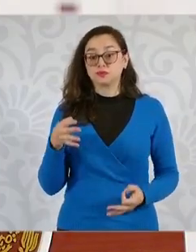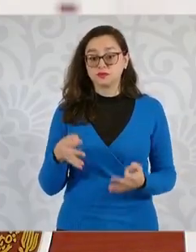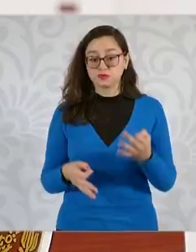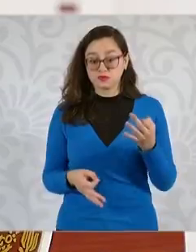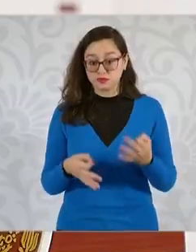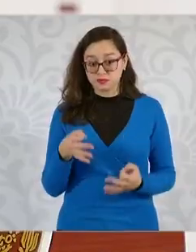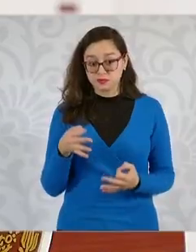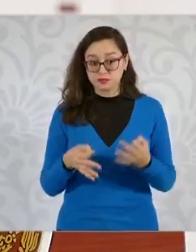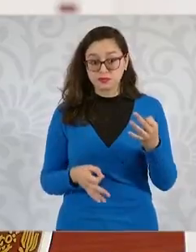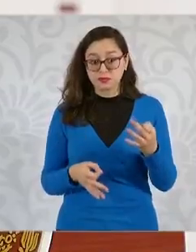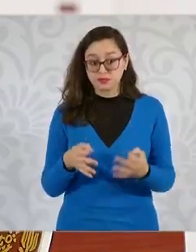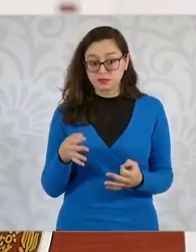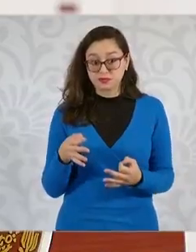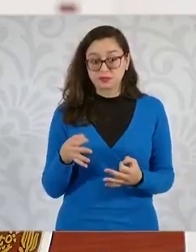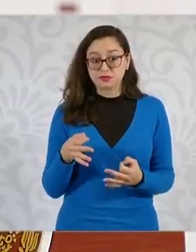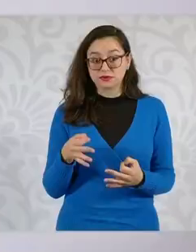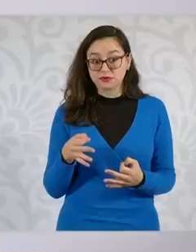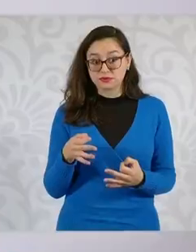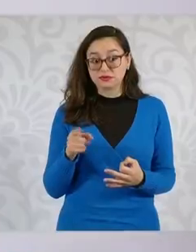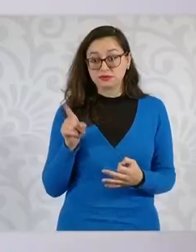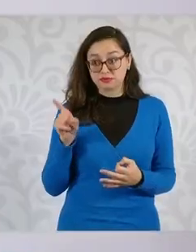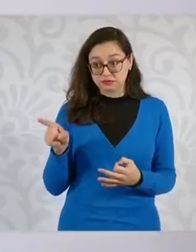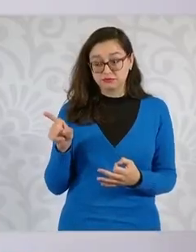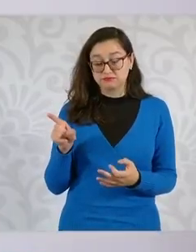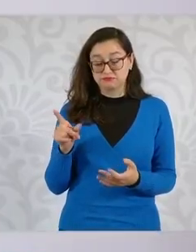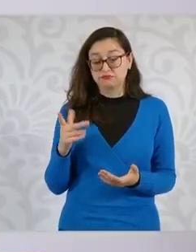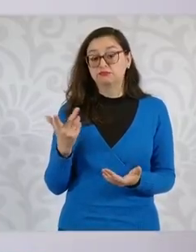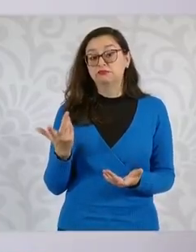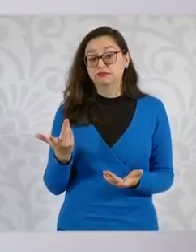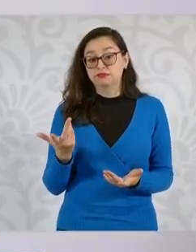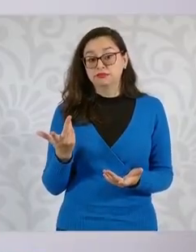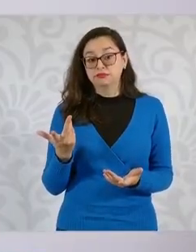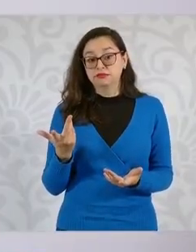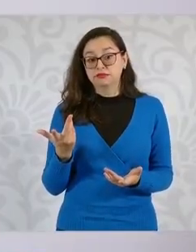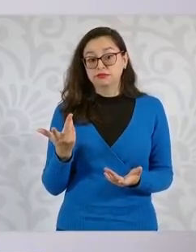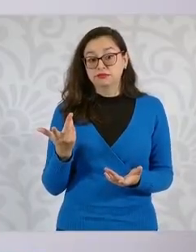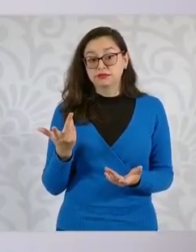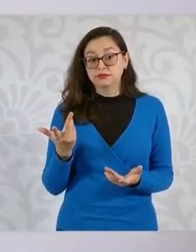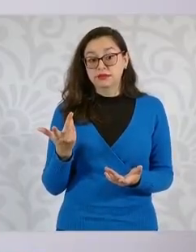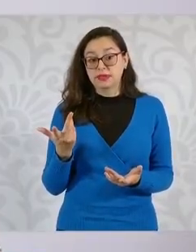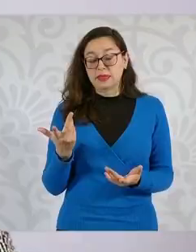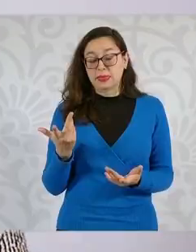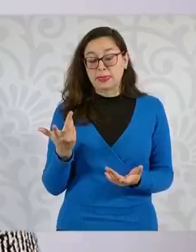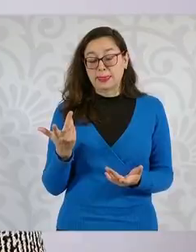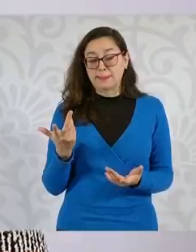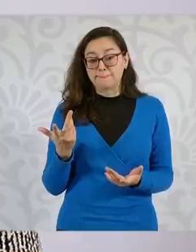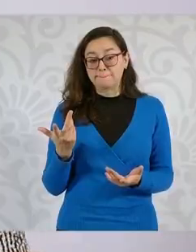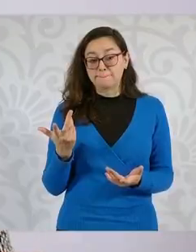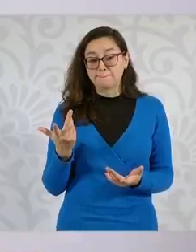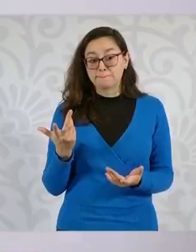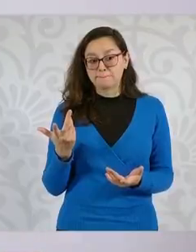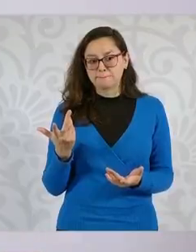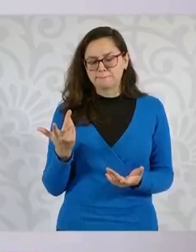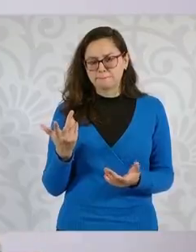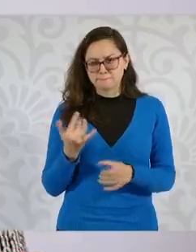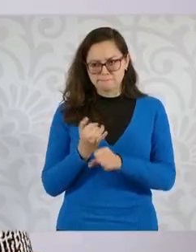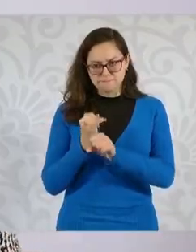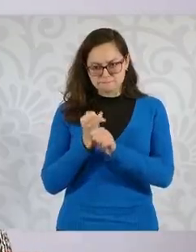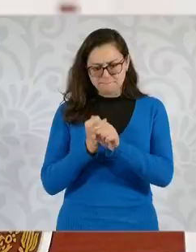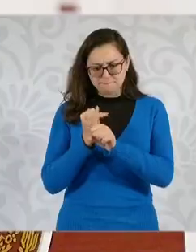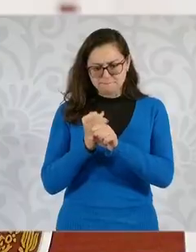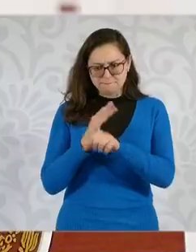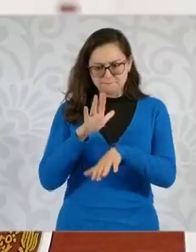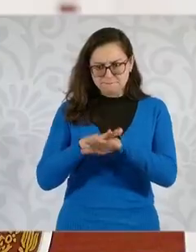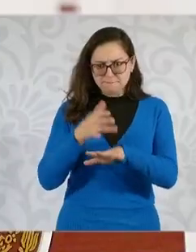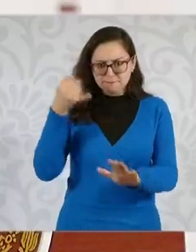también integrante del Poder Judicial, negó a que se abriera esta